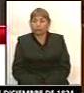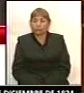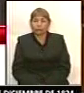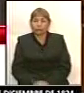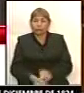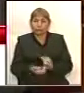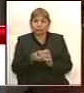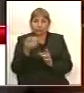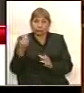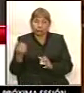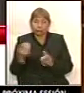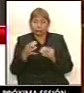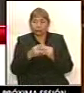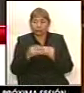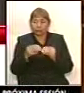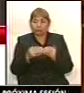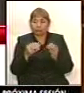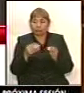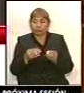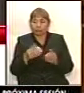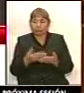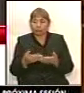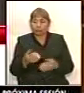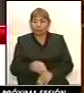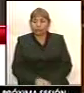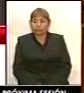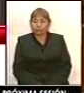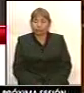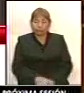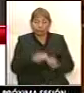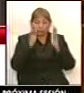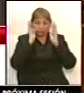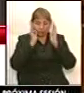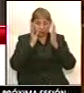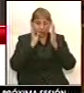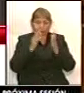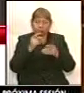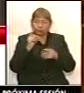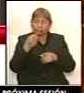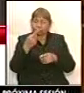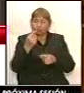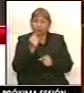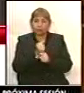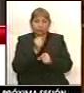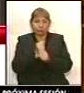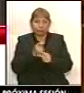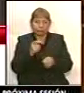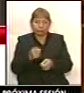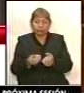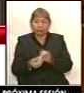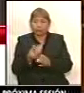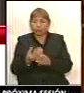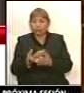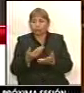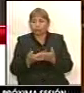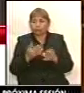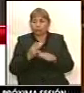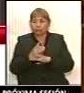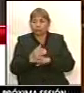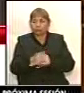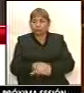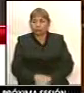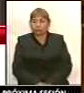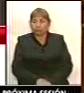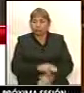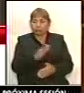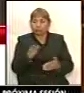sacar los productos para la exportación. Atender a esos miles de agricultores a través de